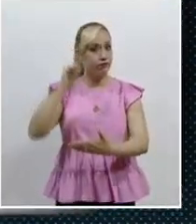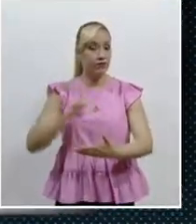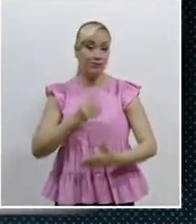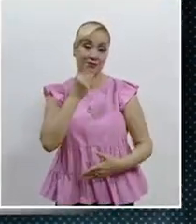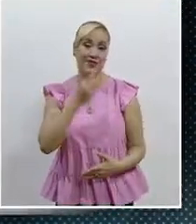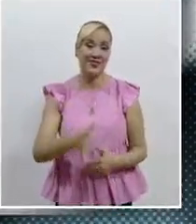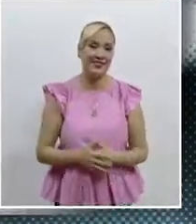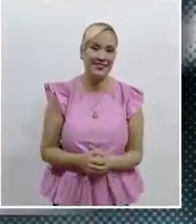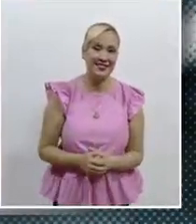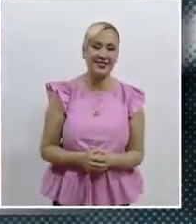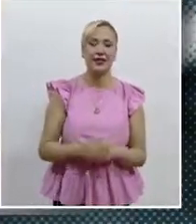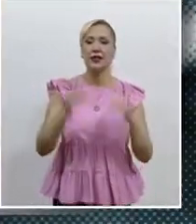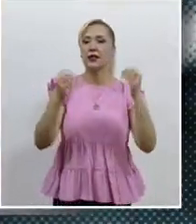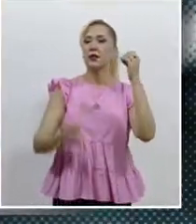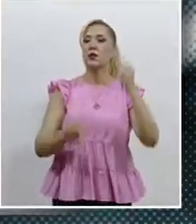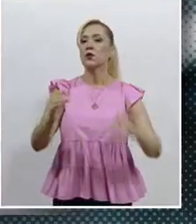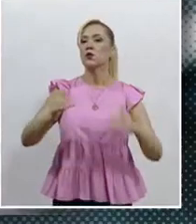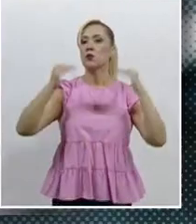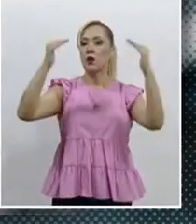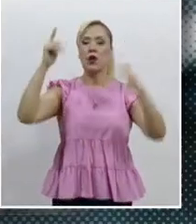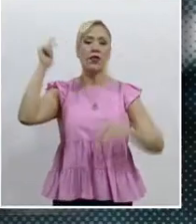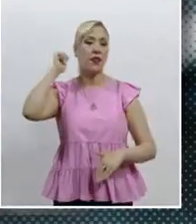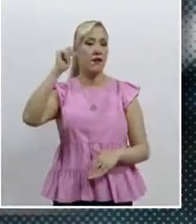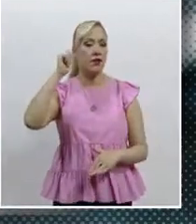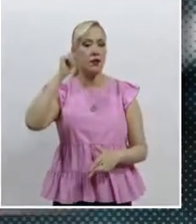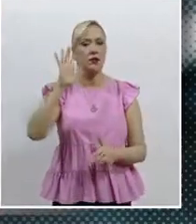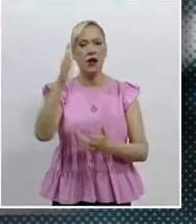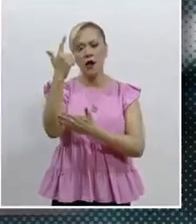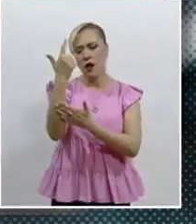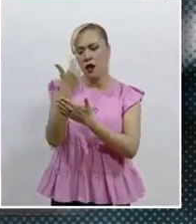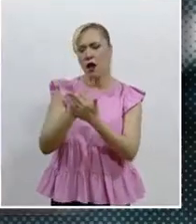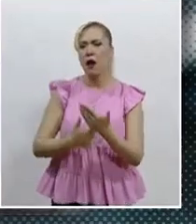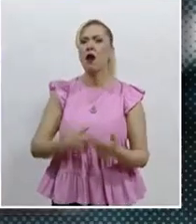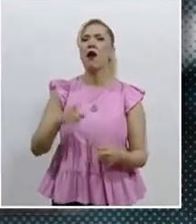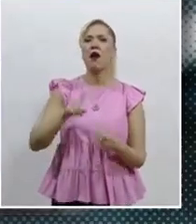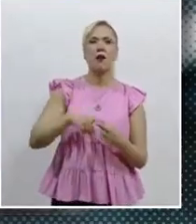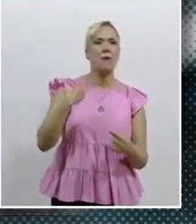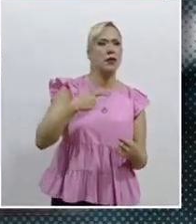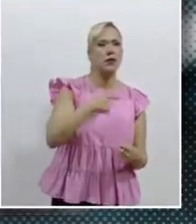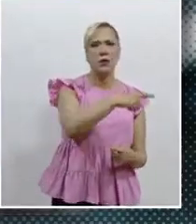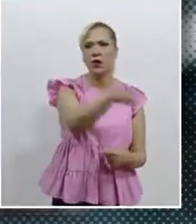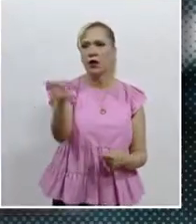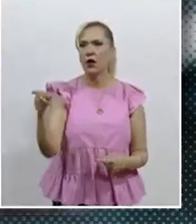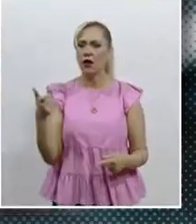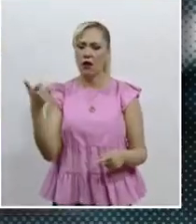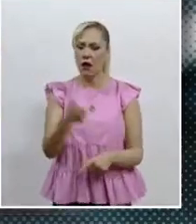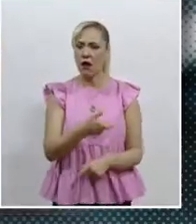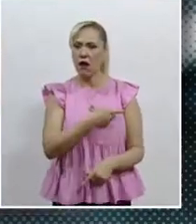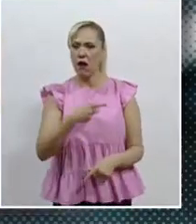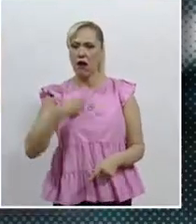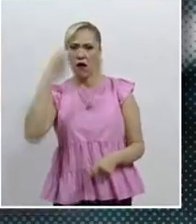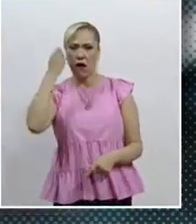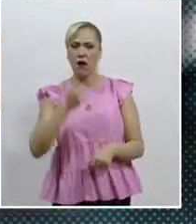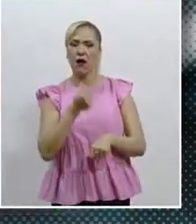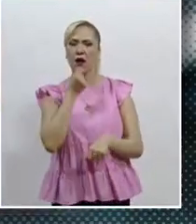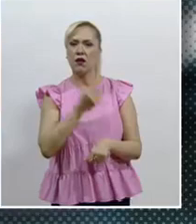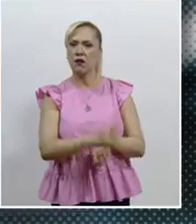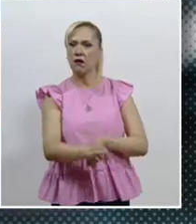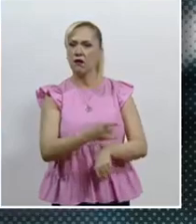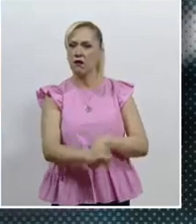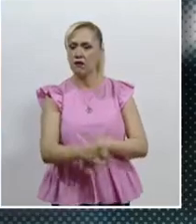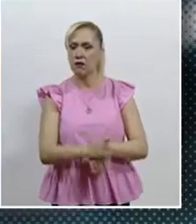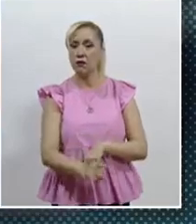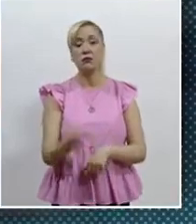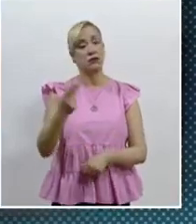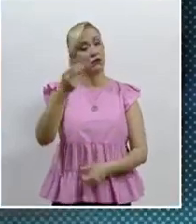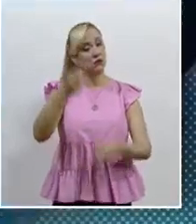El Tribunal Superior de Justicia de Tabasco inició un censo de deudores alimentarios y llamó a los juzgadores a concluir los juicios pendientes en